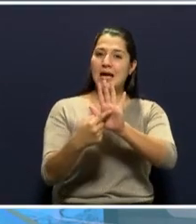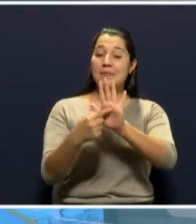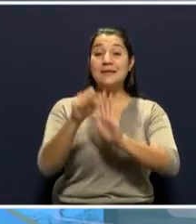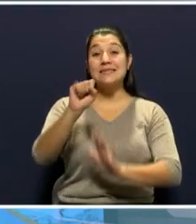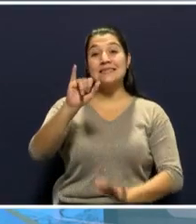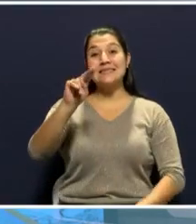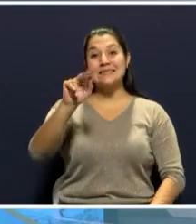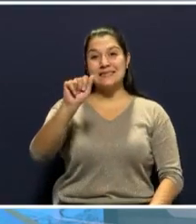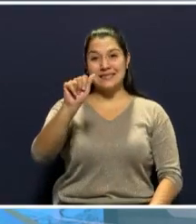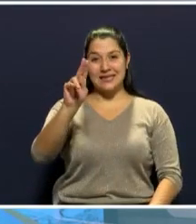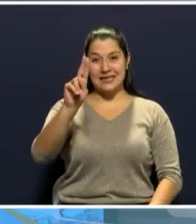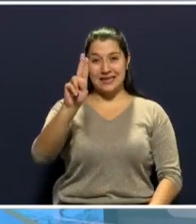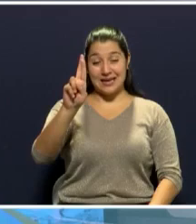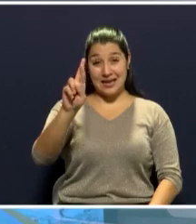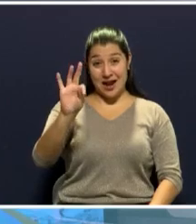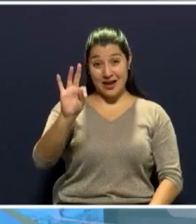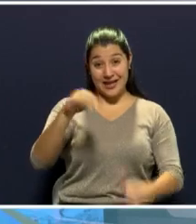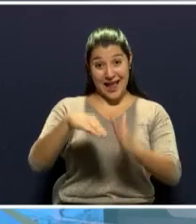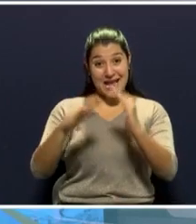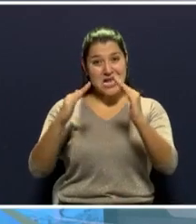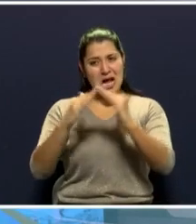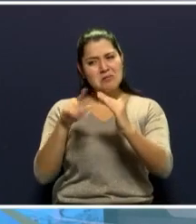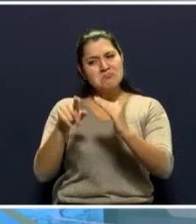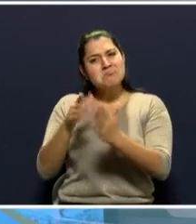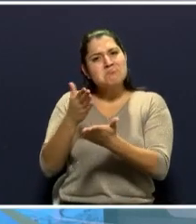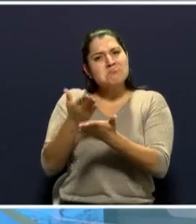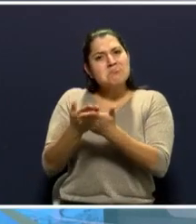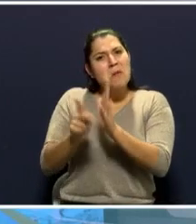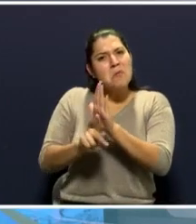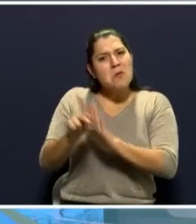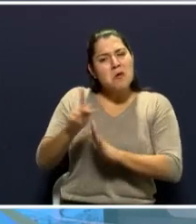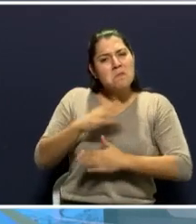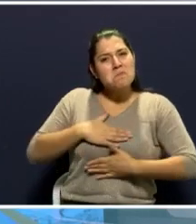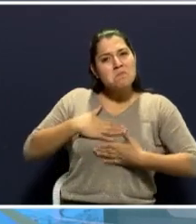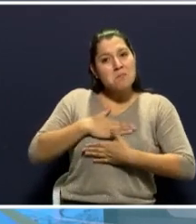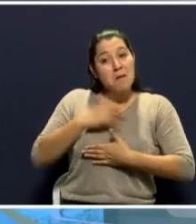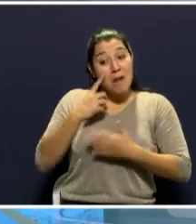en Casa, una propuesta amena y divertida para estos